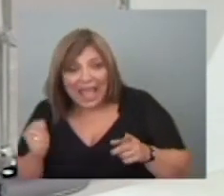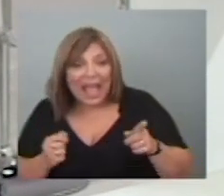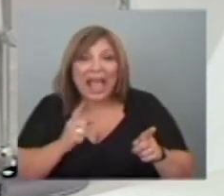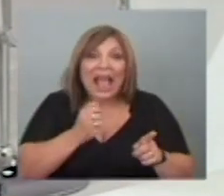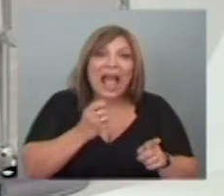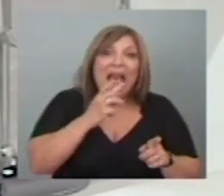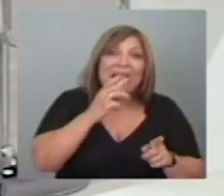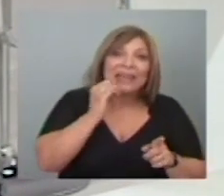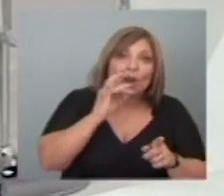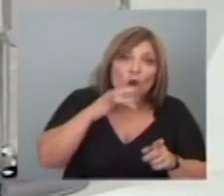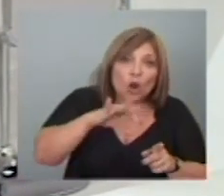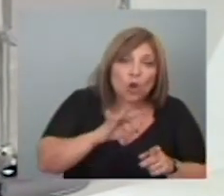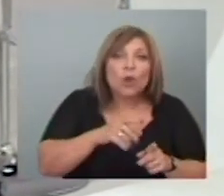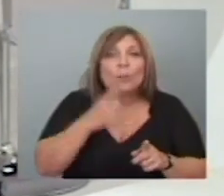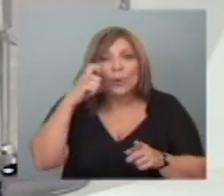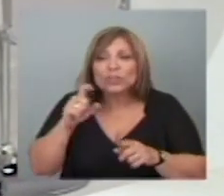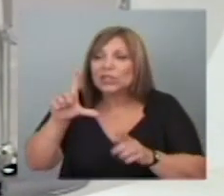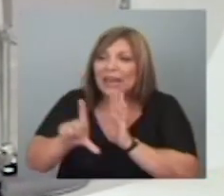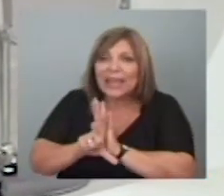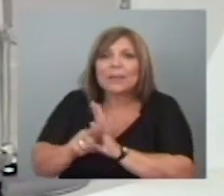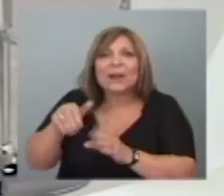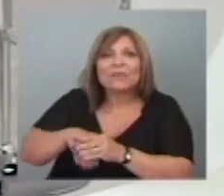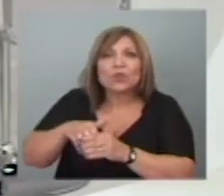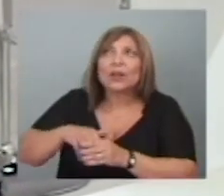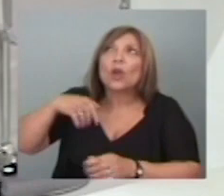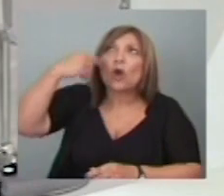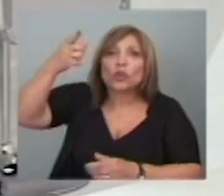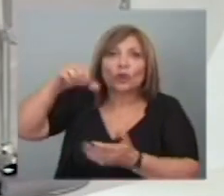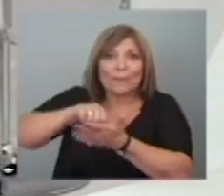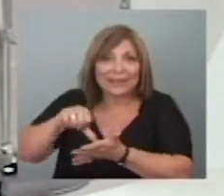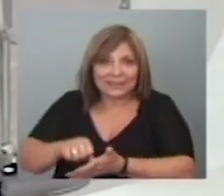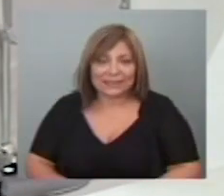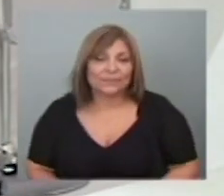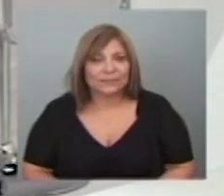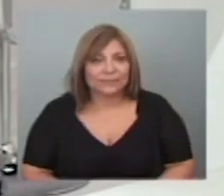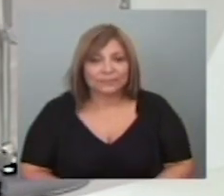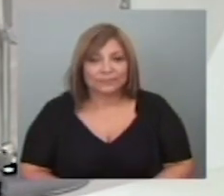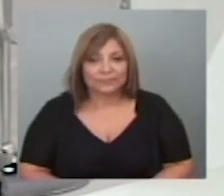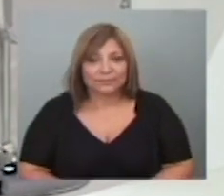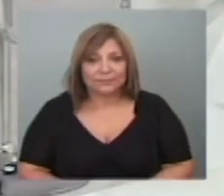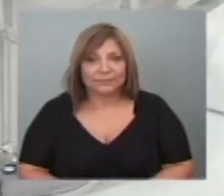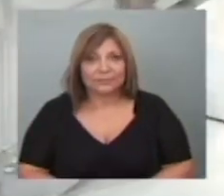Garino para hablar del proyecto de ley que habilita el voto en el exterior. Hacemos una pausa y ya volvemos con más info.